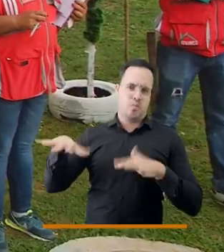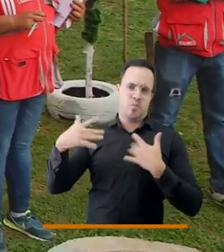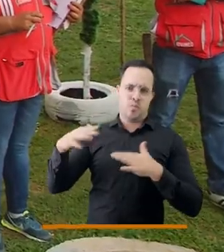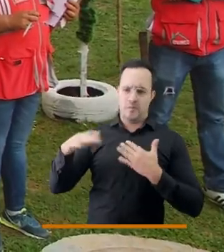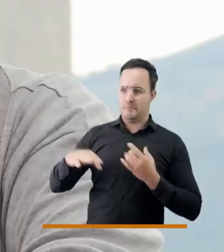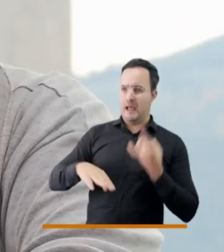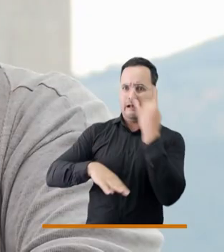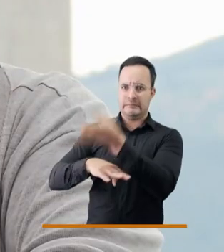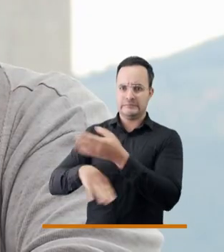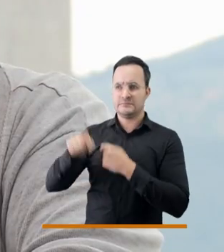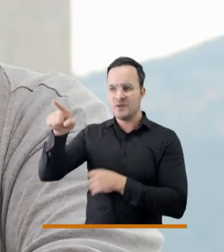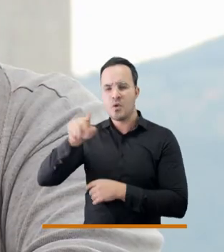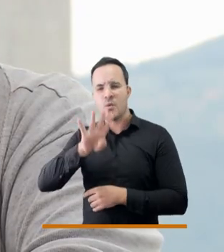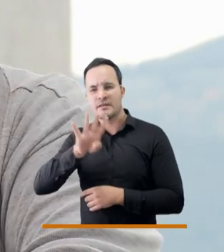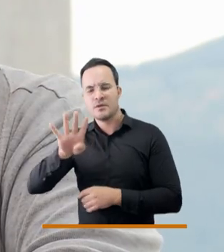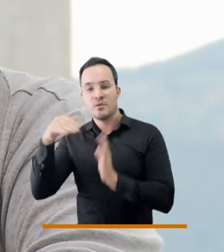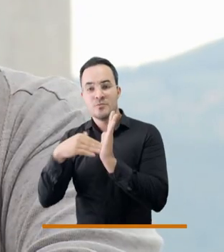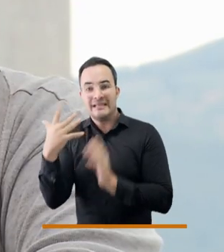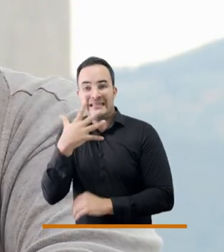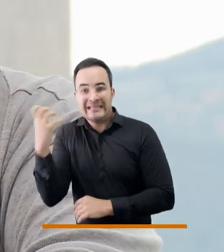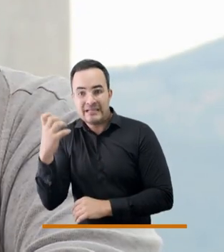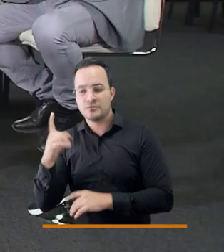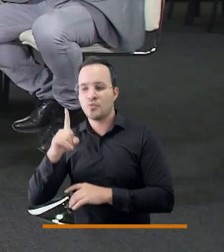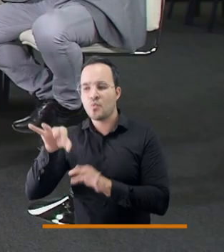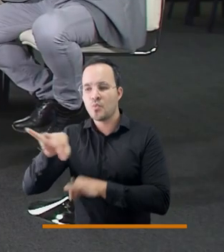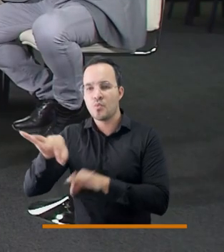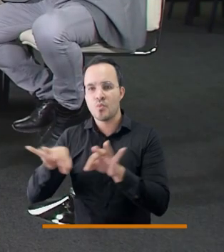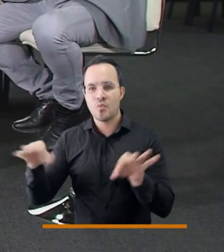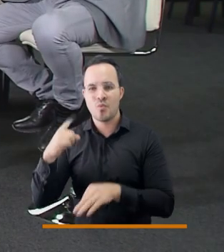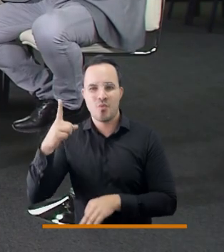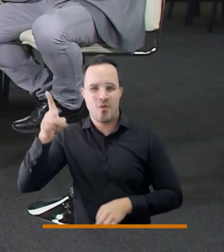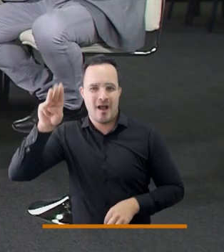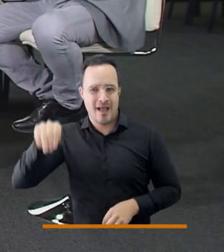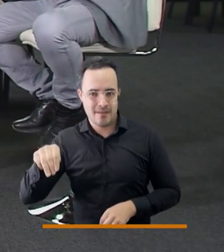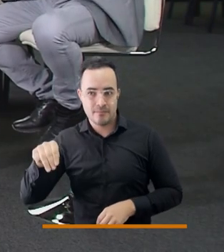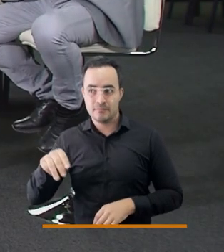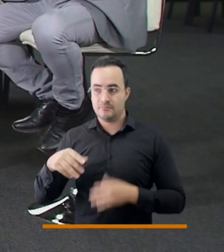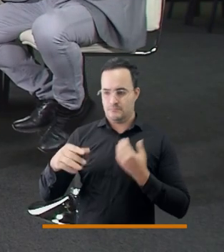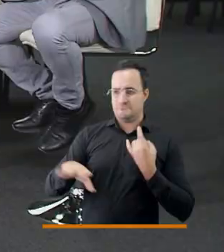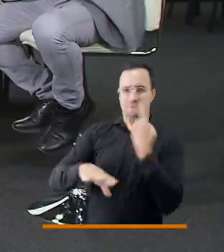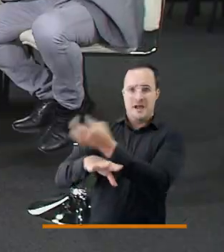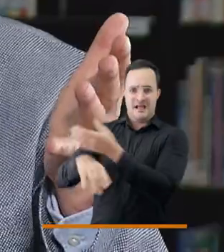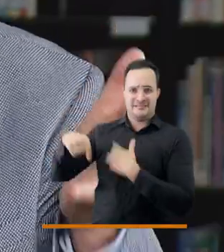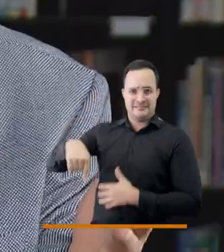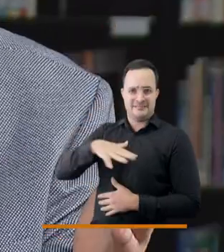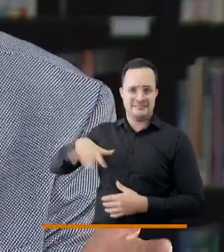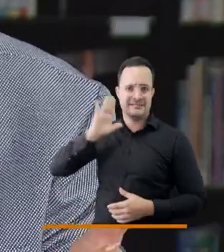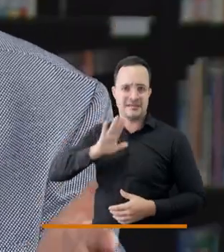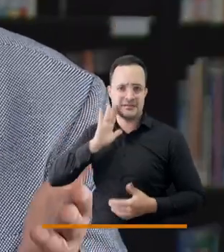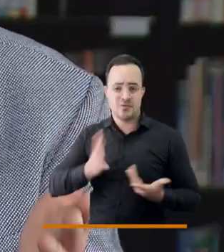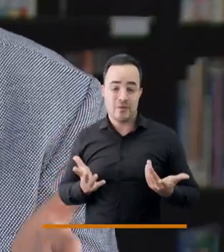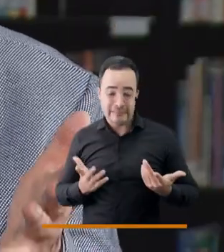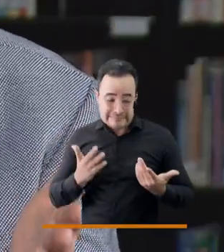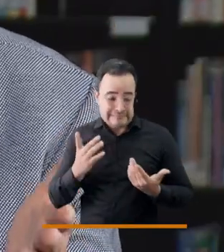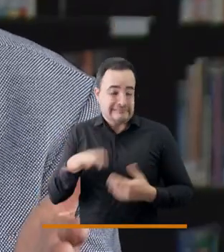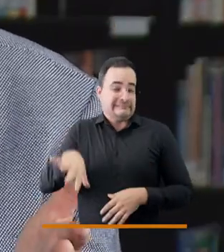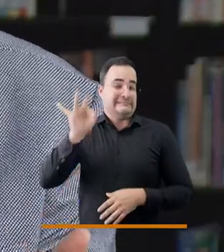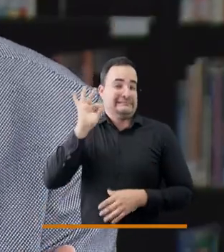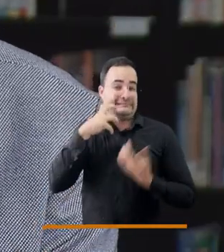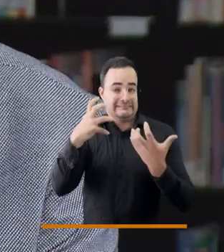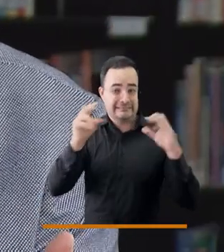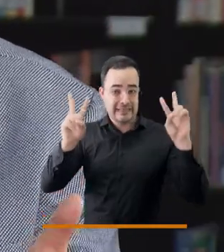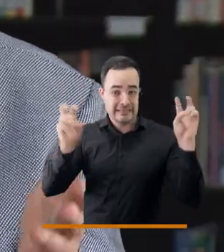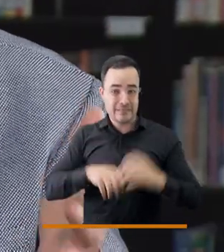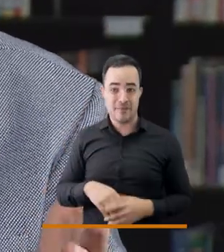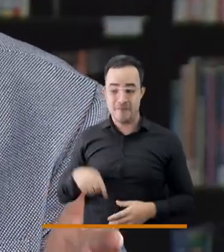44.500 habitantes por kilómetro cuadrado. Este tema de la densidad es muy importante para destacar que esta comunidad, este